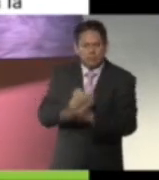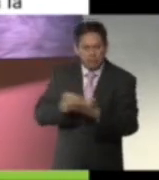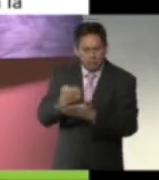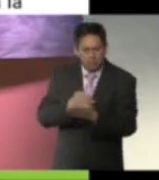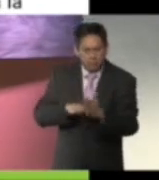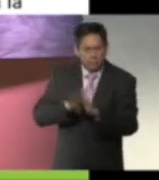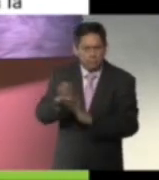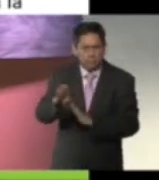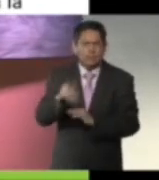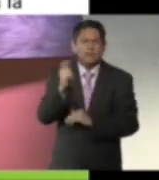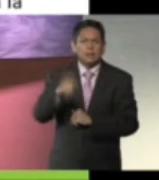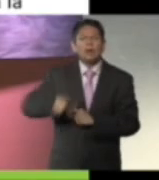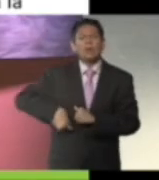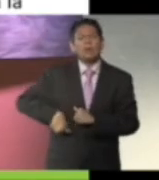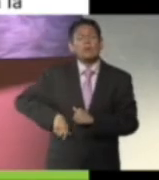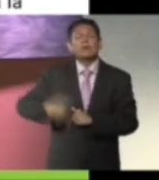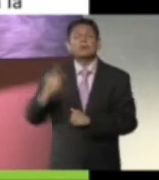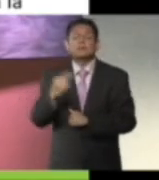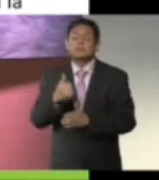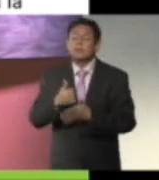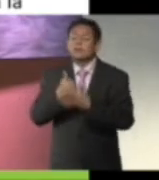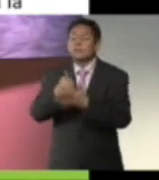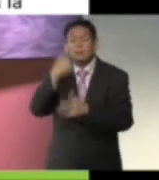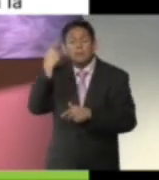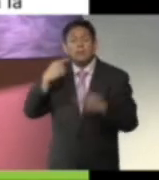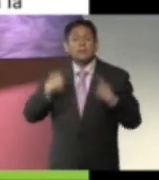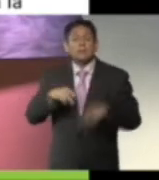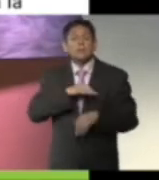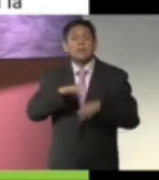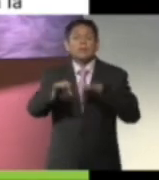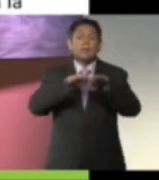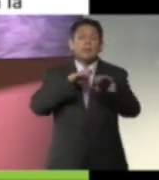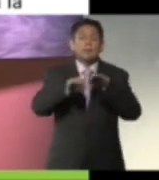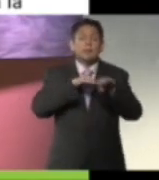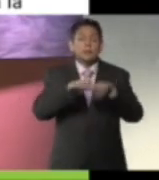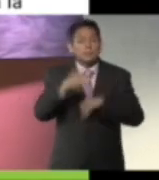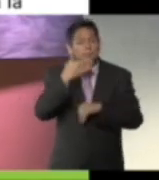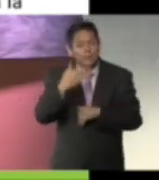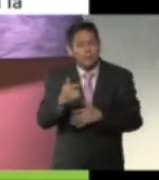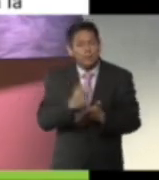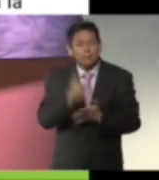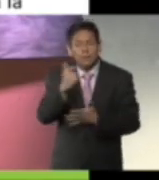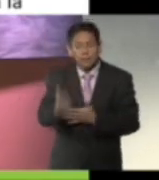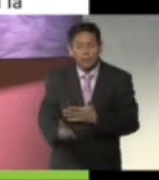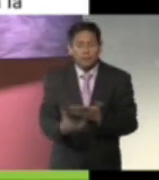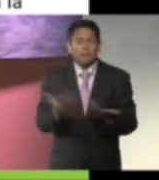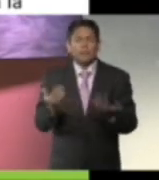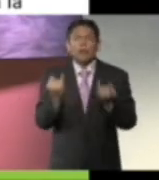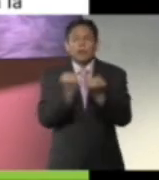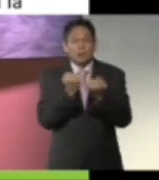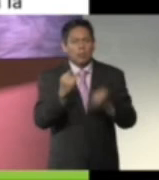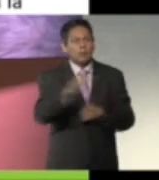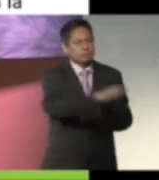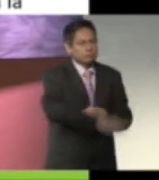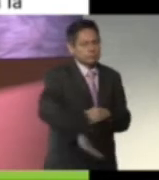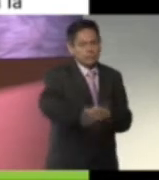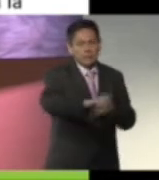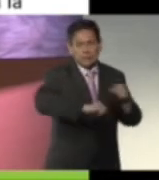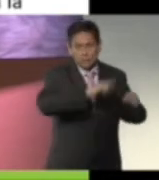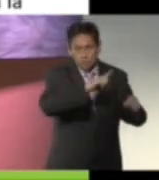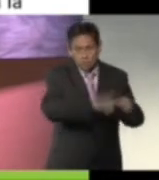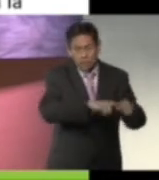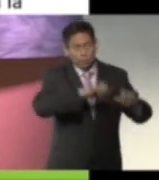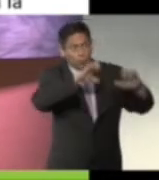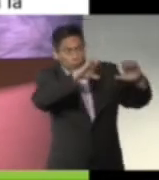condiciones necesarias para que las personas accedan a empleos de calidad de la economía sin dañar el medio ambiente y trabajo